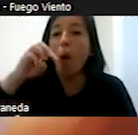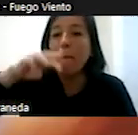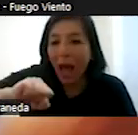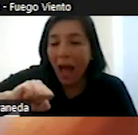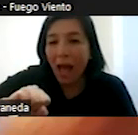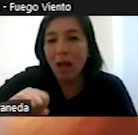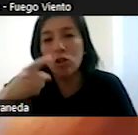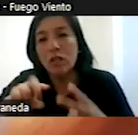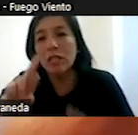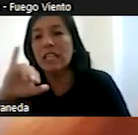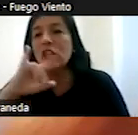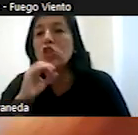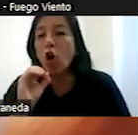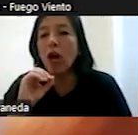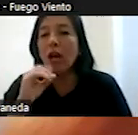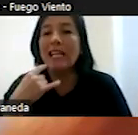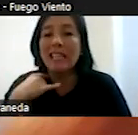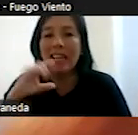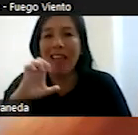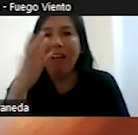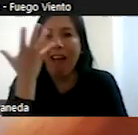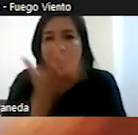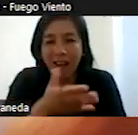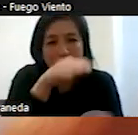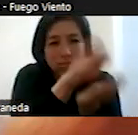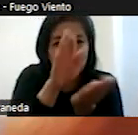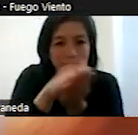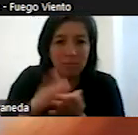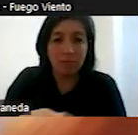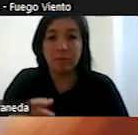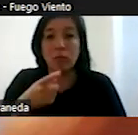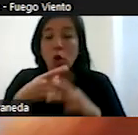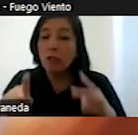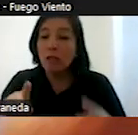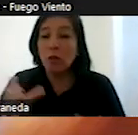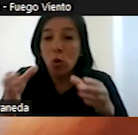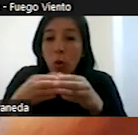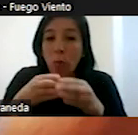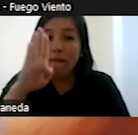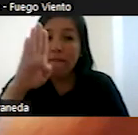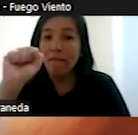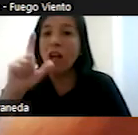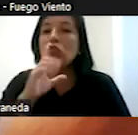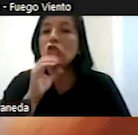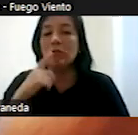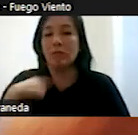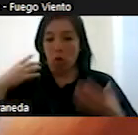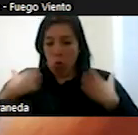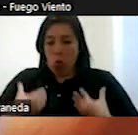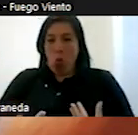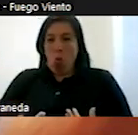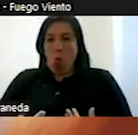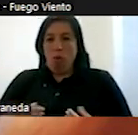Otra de las características que llama la atención de los grupos vato es la modificación del cuerpo y